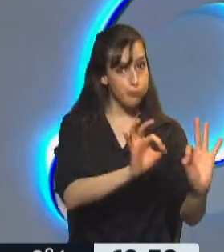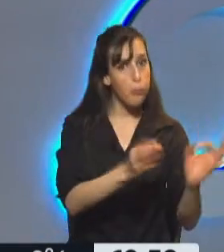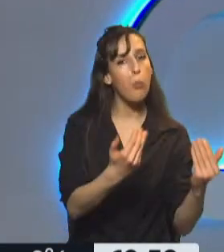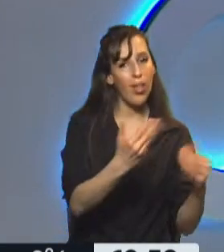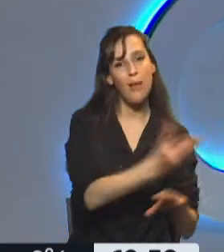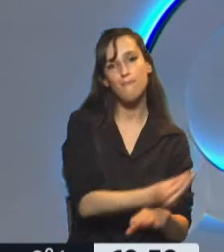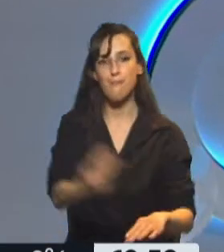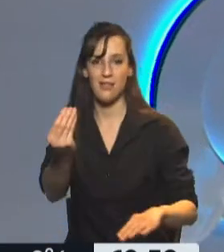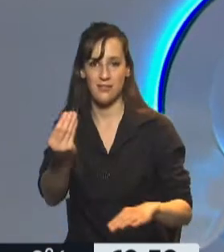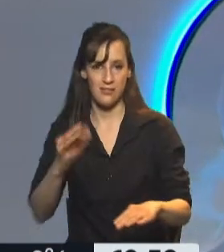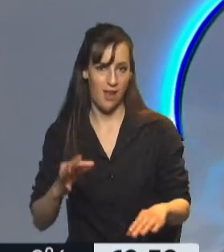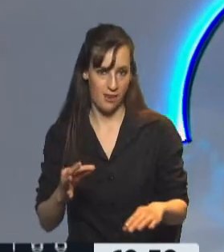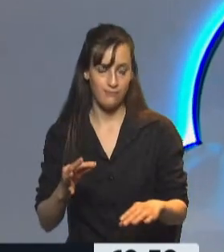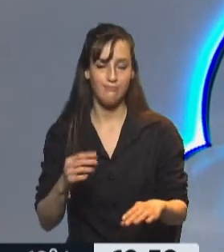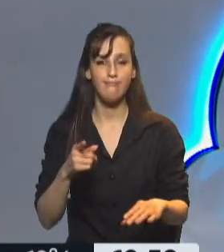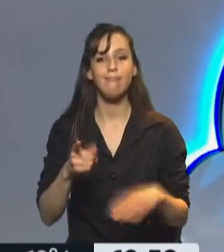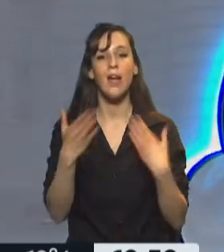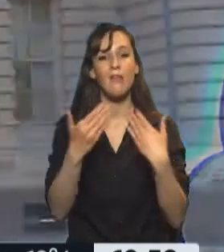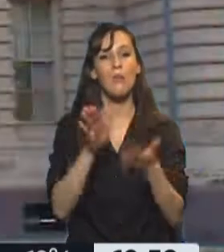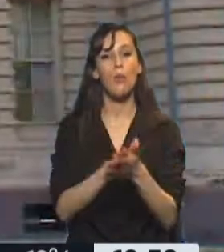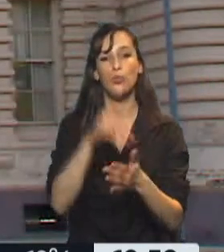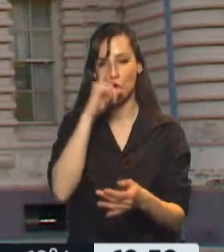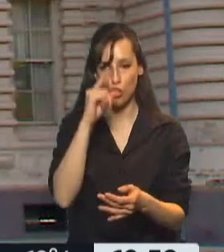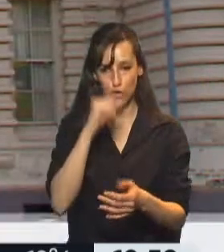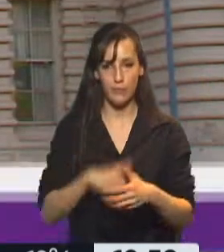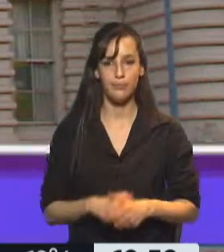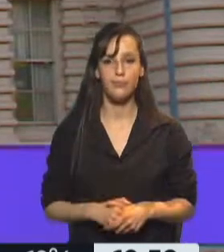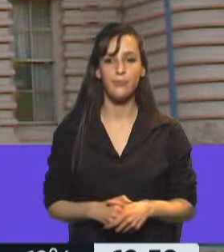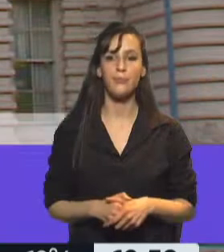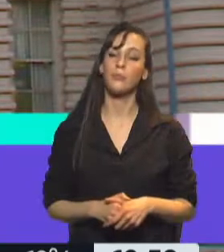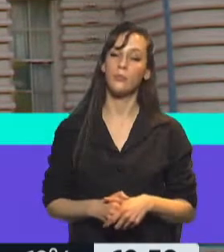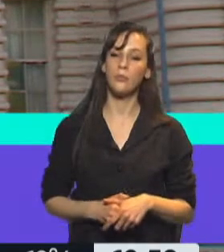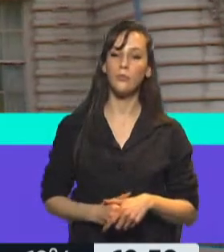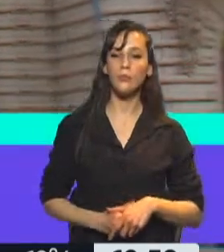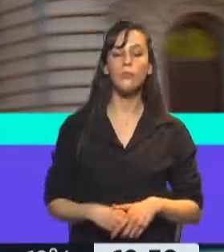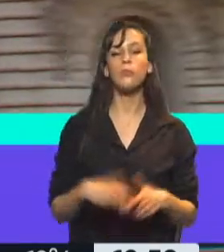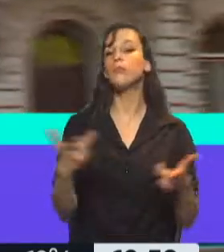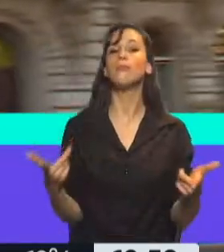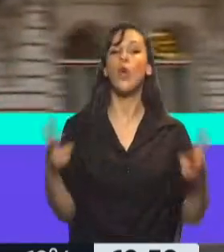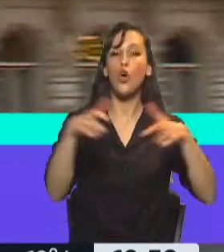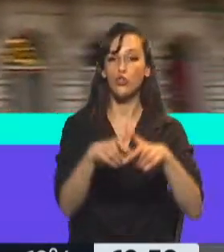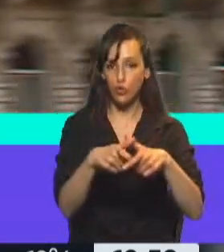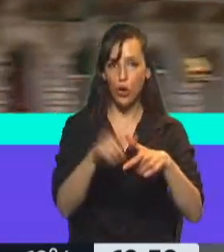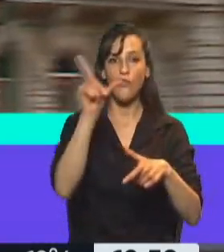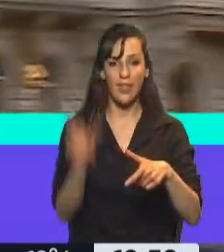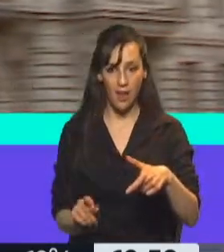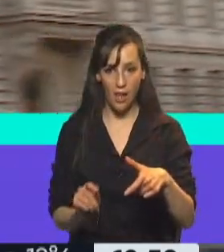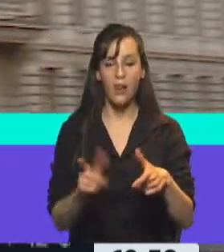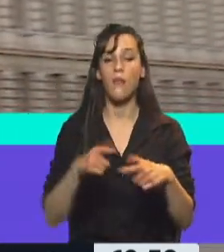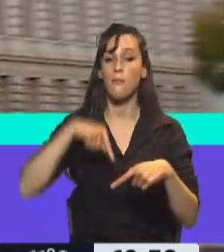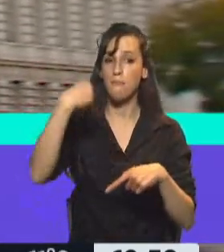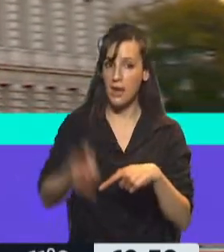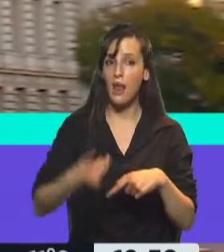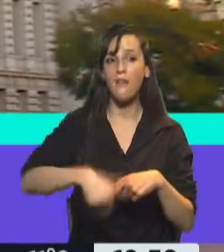tema con el ministro de educación de la nación nicolás trotta en la reunión del consejo federal a desarrollarse mañana